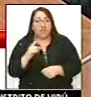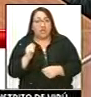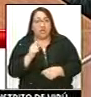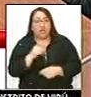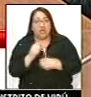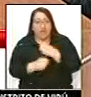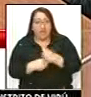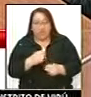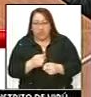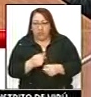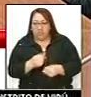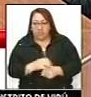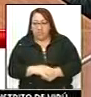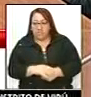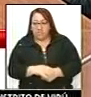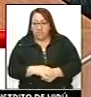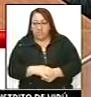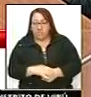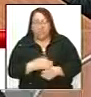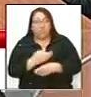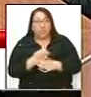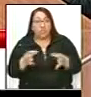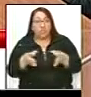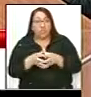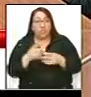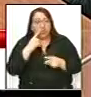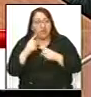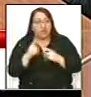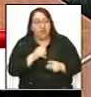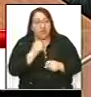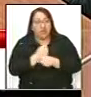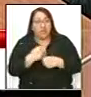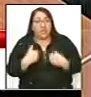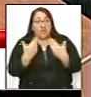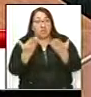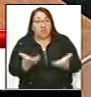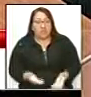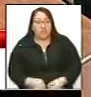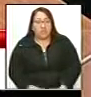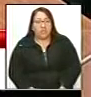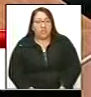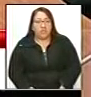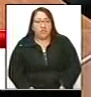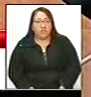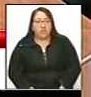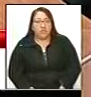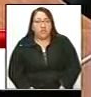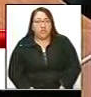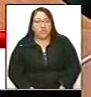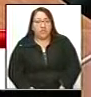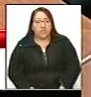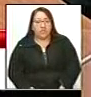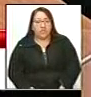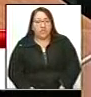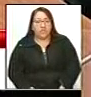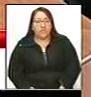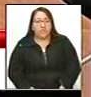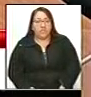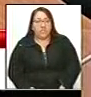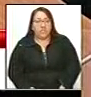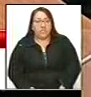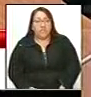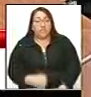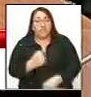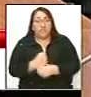anual se forma un plan de supervisión. En este caso les hemos traído algunos resultados de las